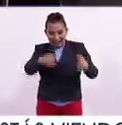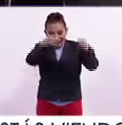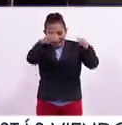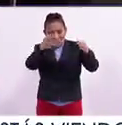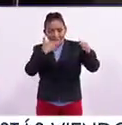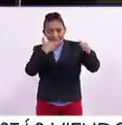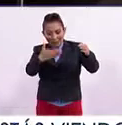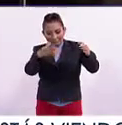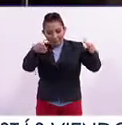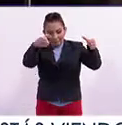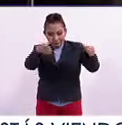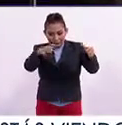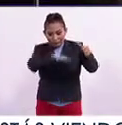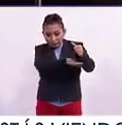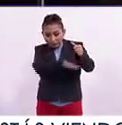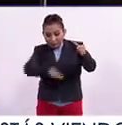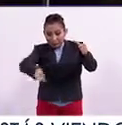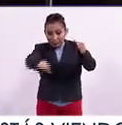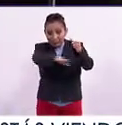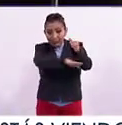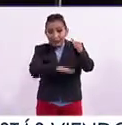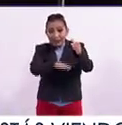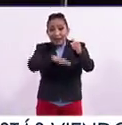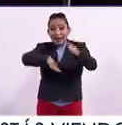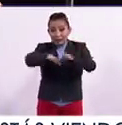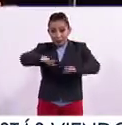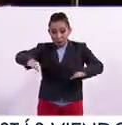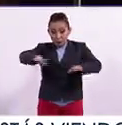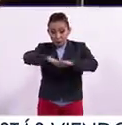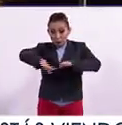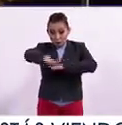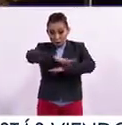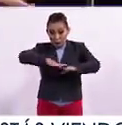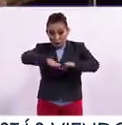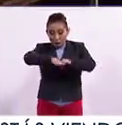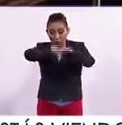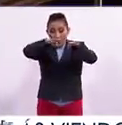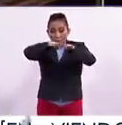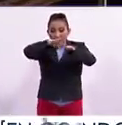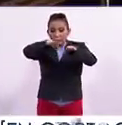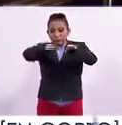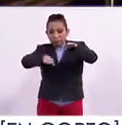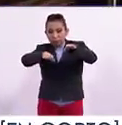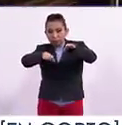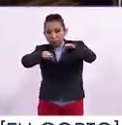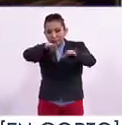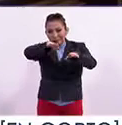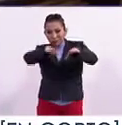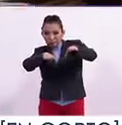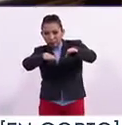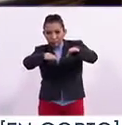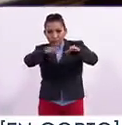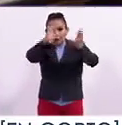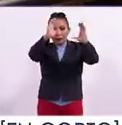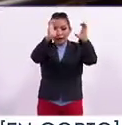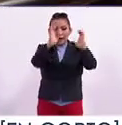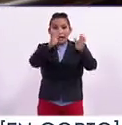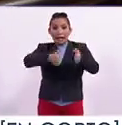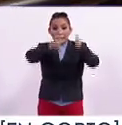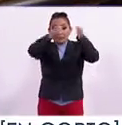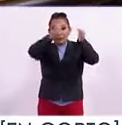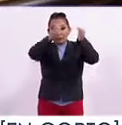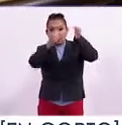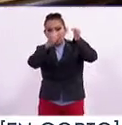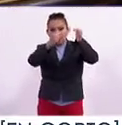y el suelo es más débil o se hunde más de un lado que del otro, y en ese caso se dio mucho porque